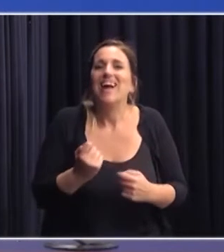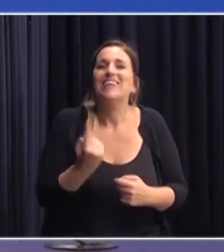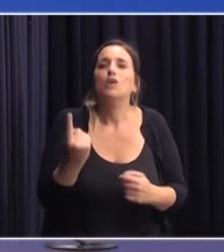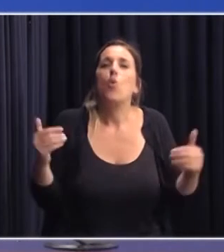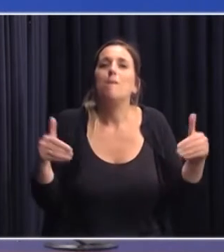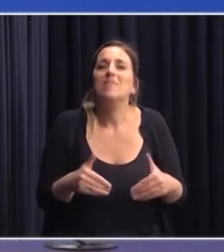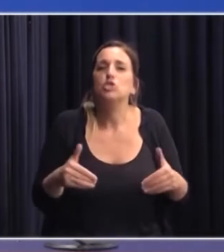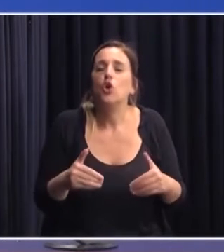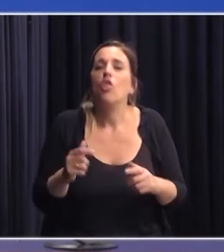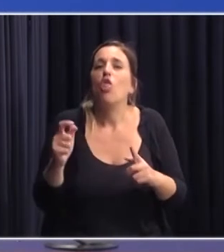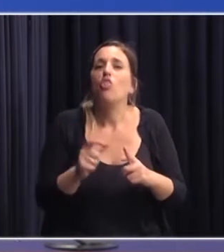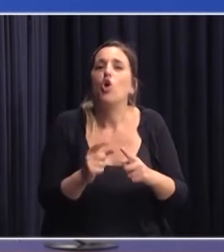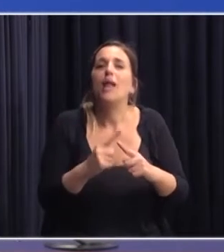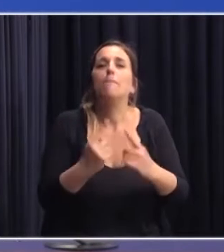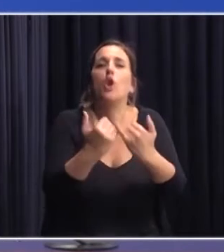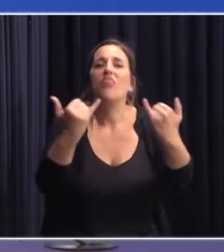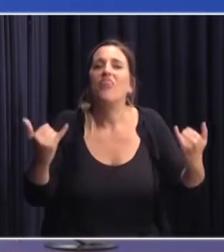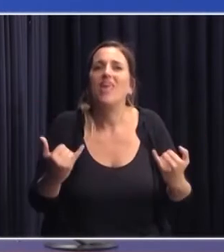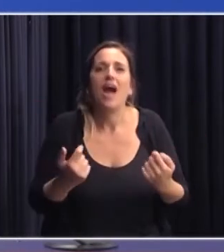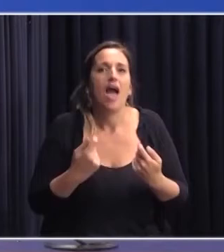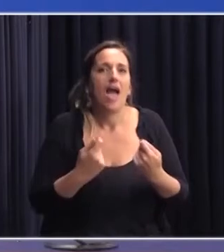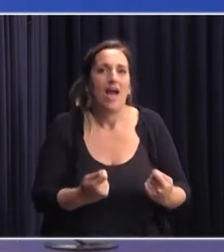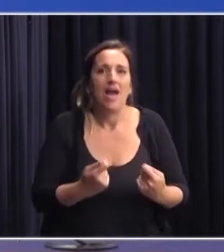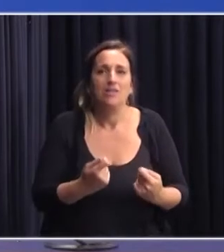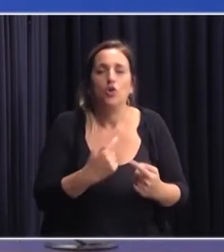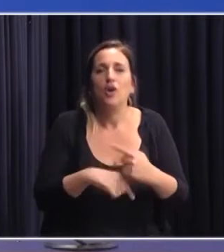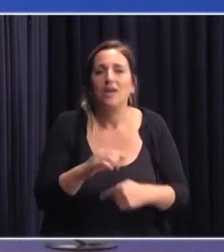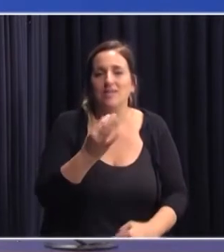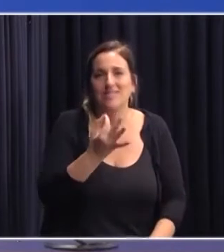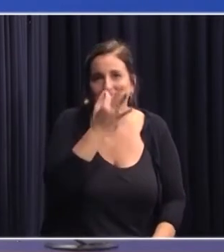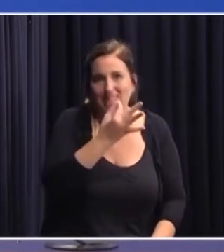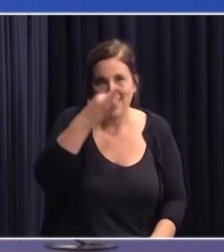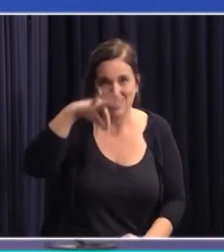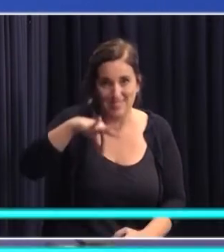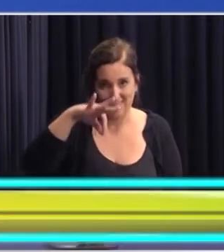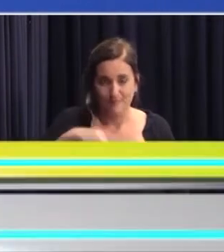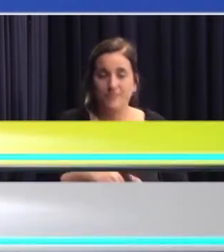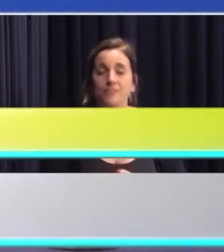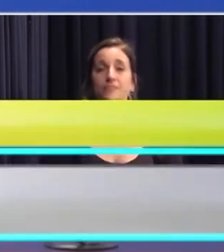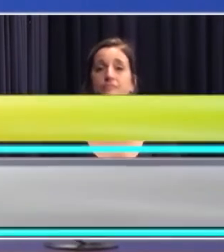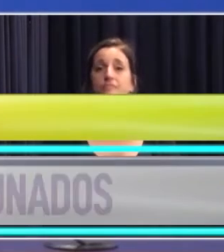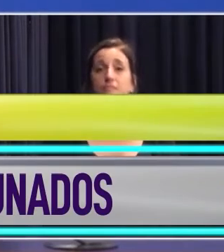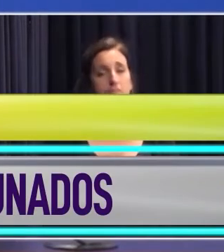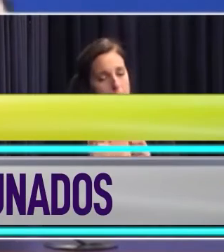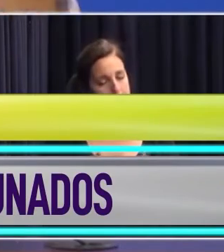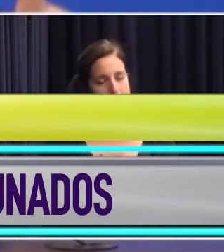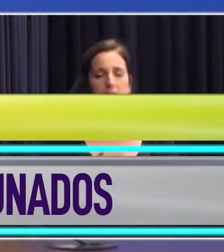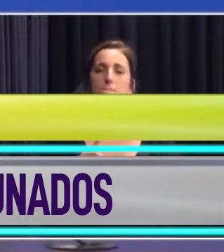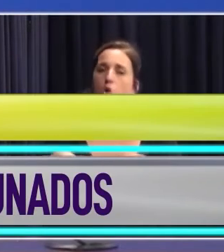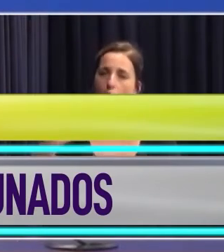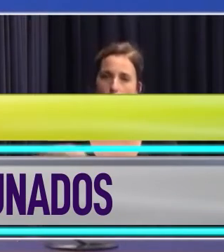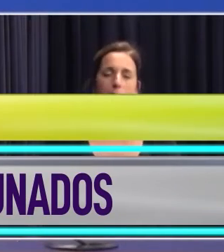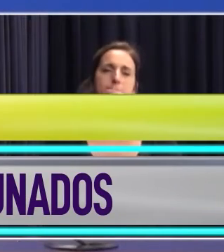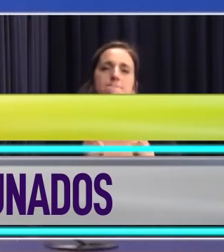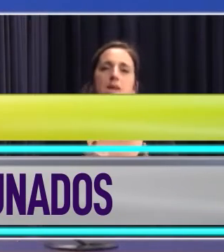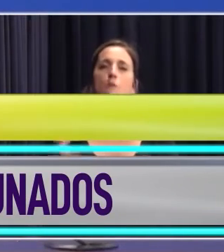millón de dólares por día empezar en texto igualmente vamos a seguir